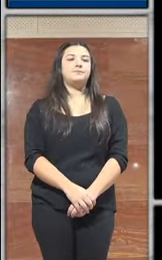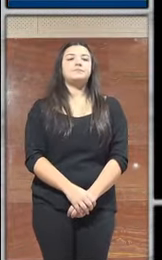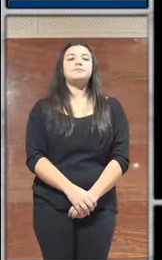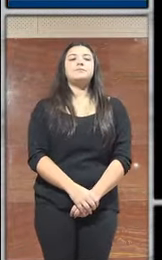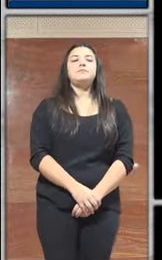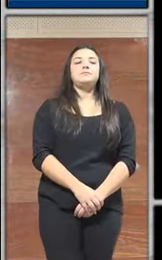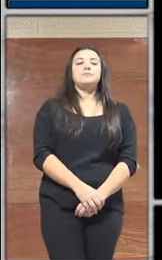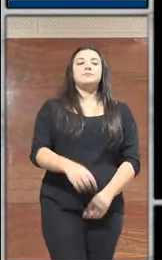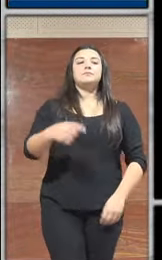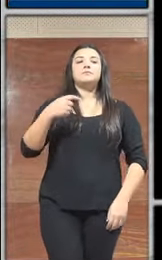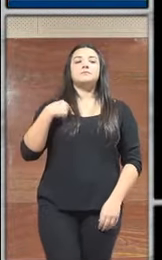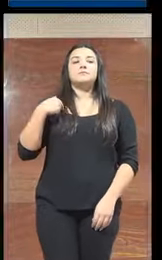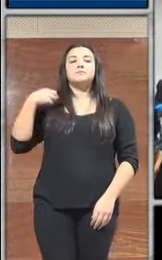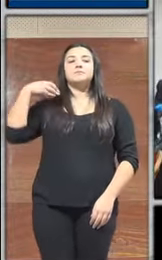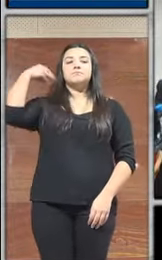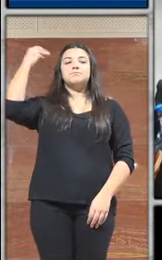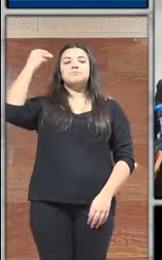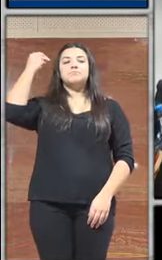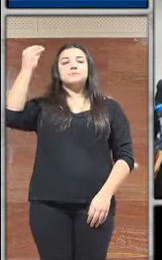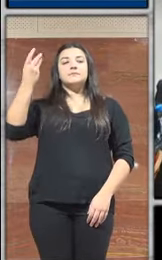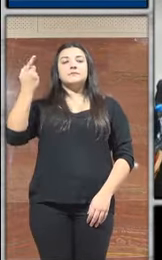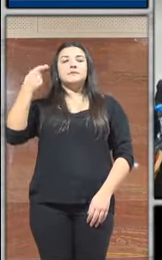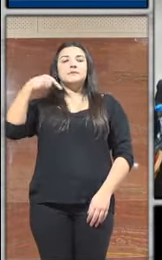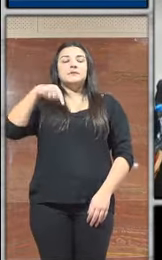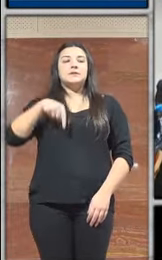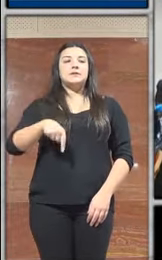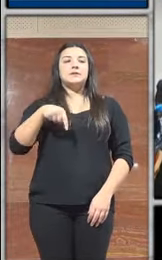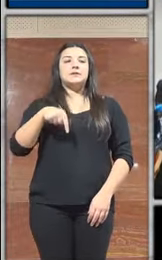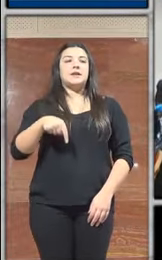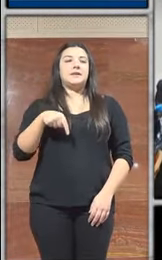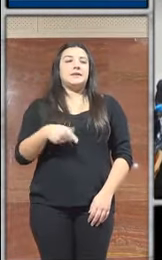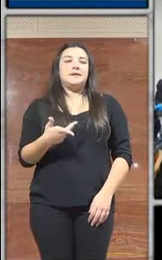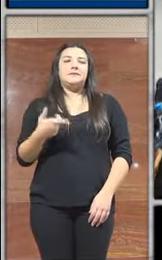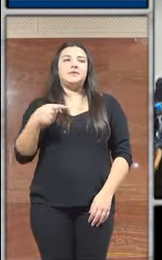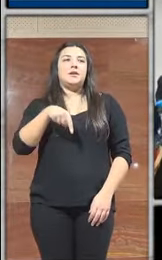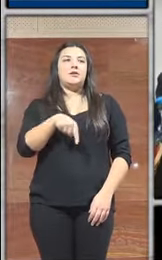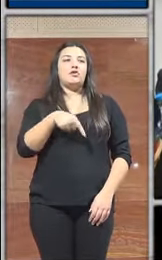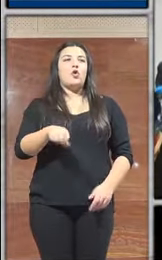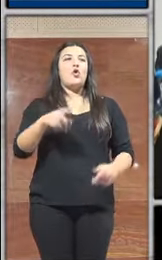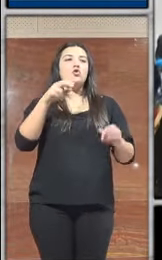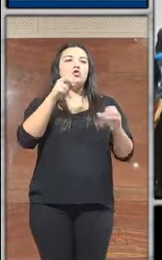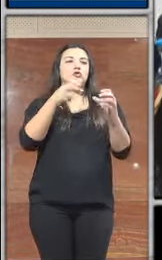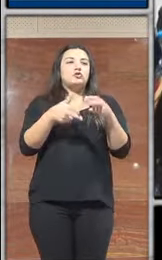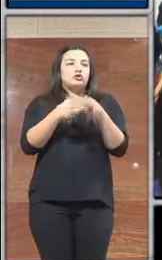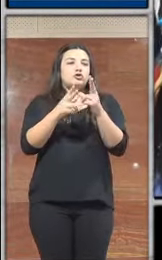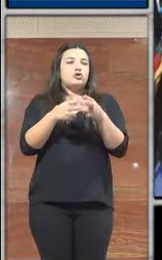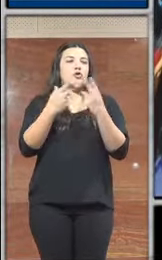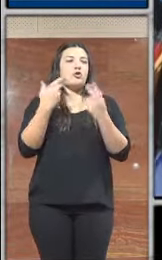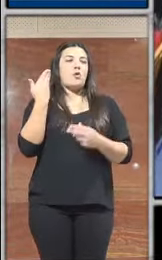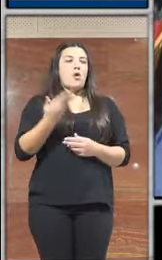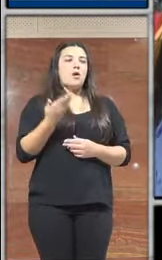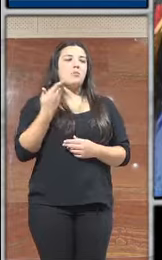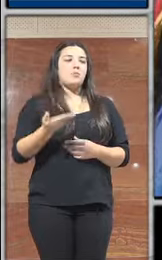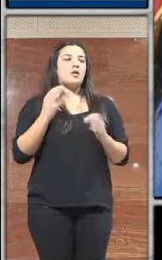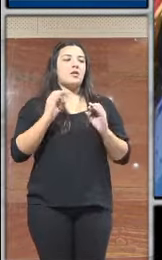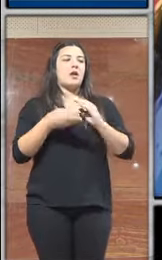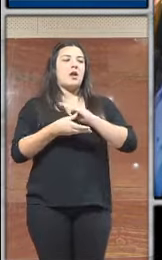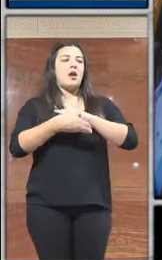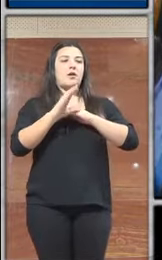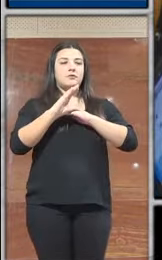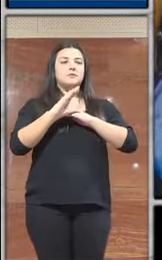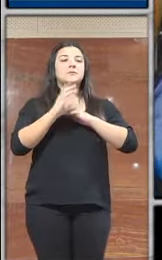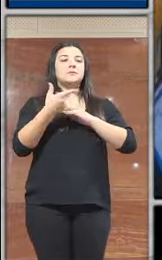yo creo que estamos sentados encima de una de un socio potencial y por ejemplo se me ocurre Tendosay también de la